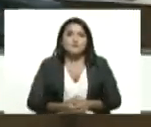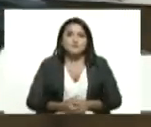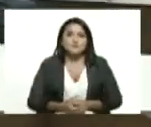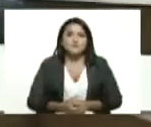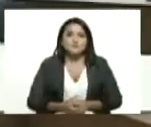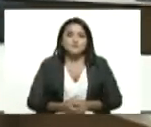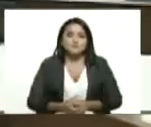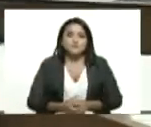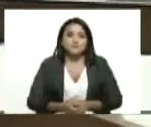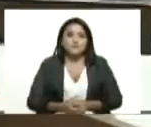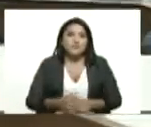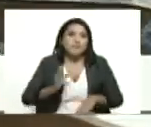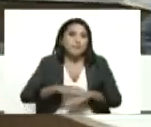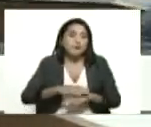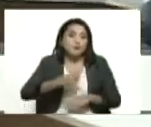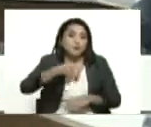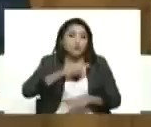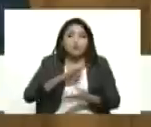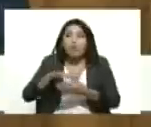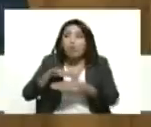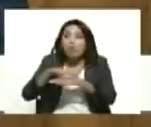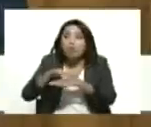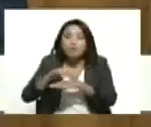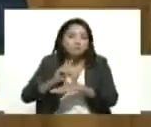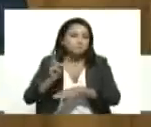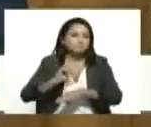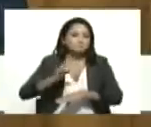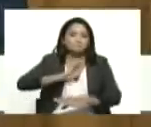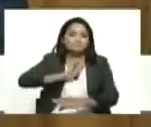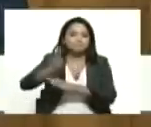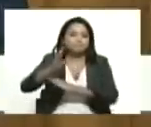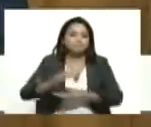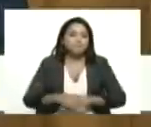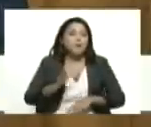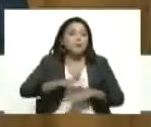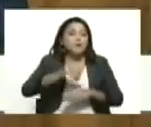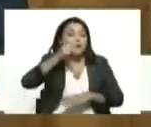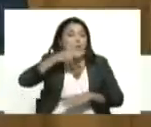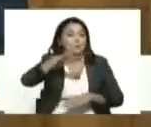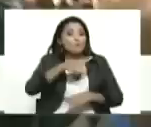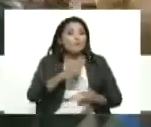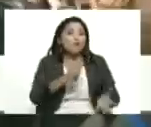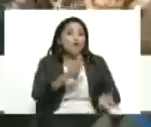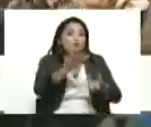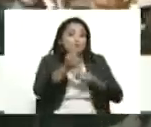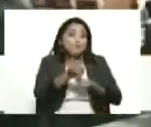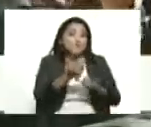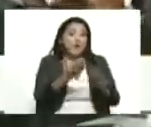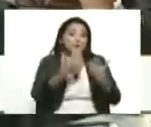No va a haber perdón para eso. Porque nuestro pueblo confía en nosotros.